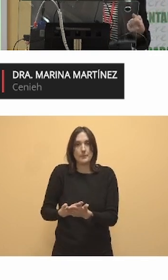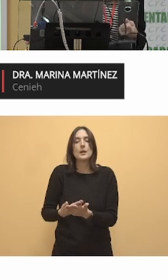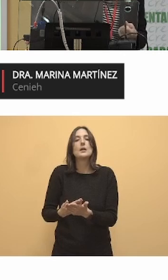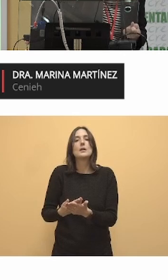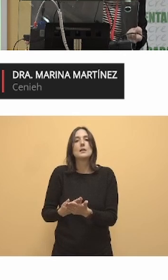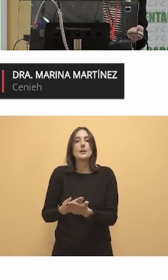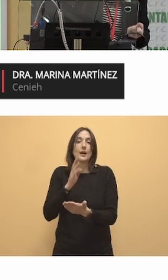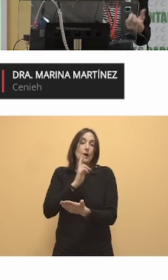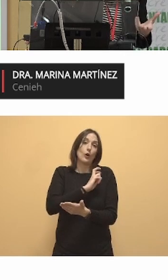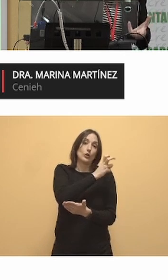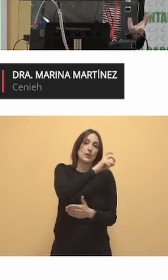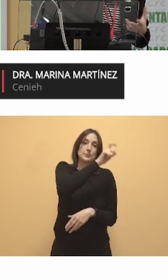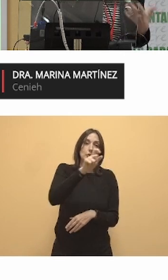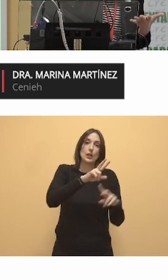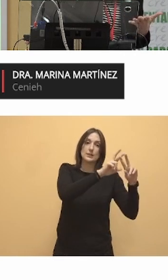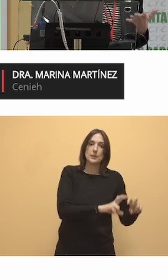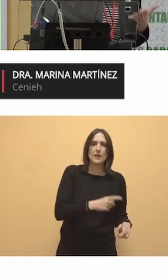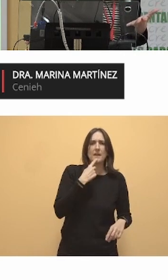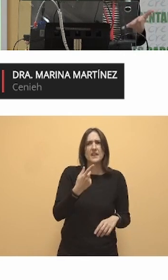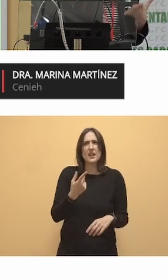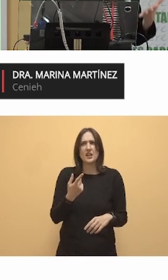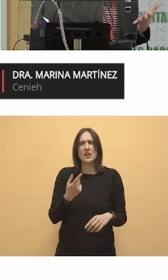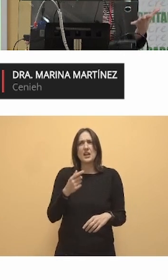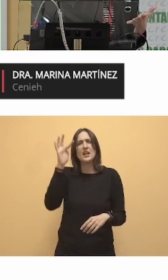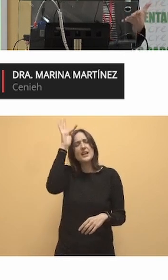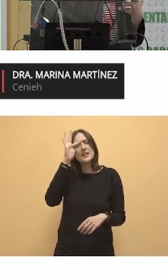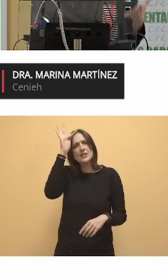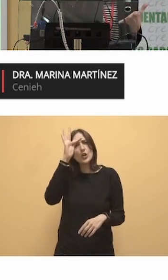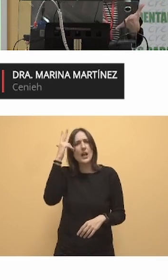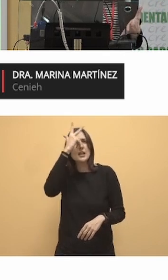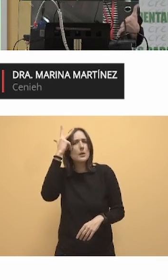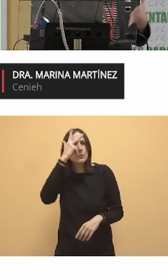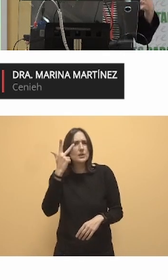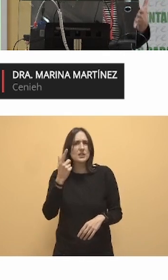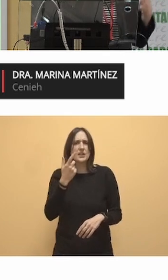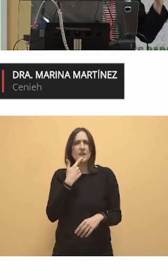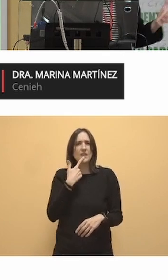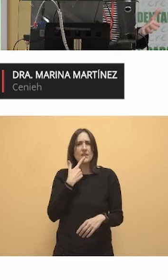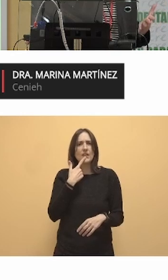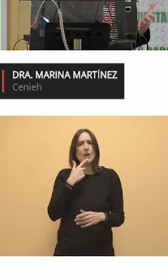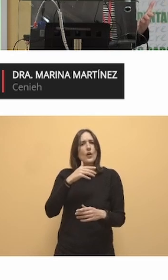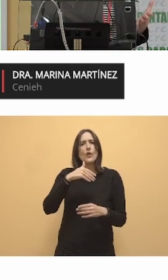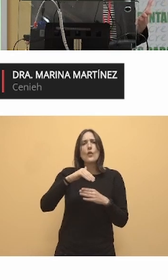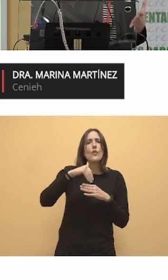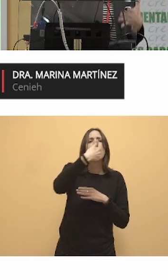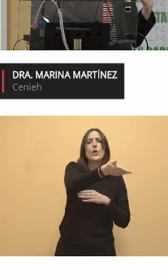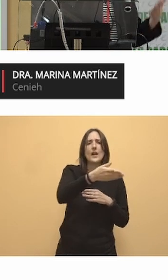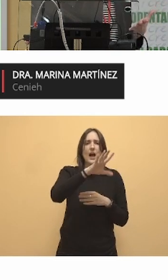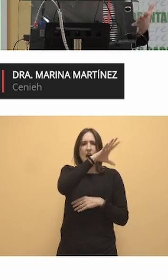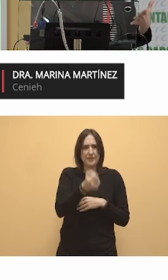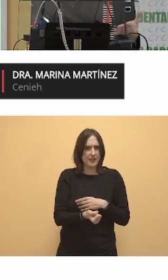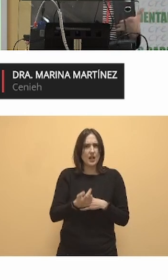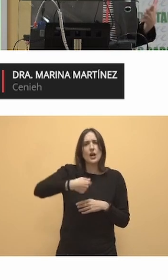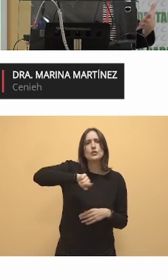unos investigadores que dijeron que por qué siempre la hipótesis tenía que ser la de fuera de África. Siempre